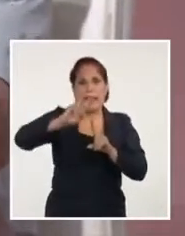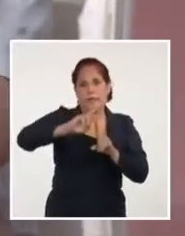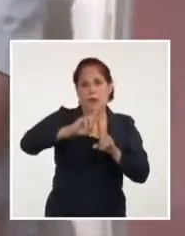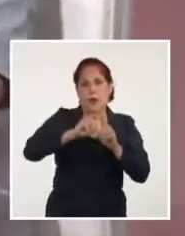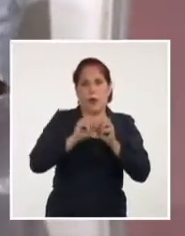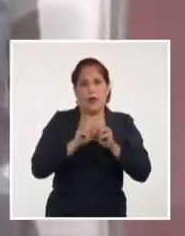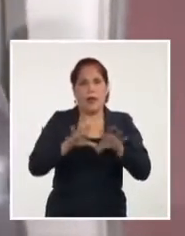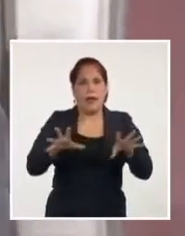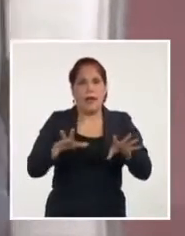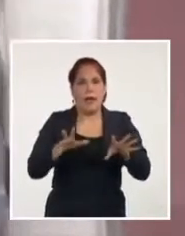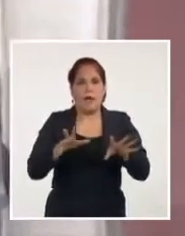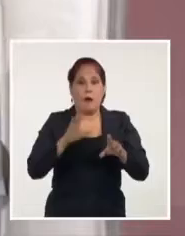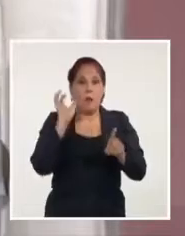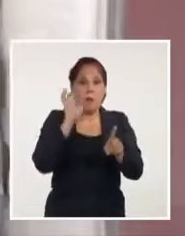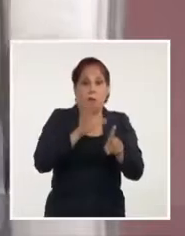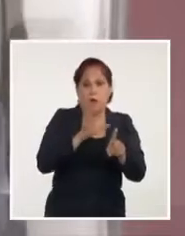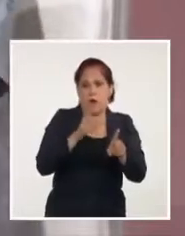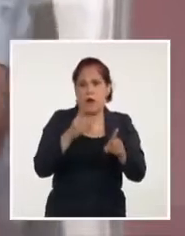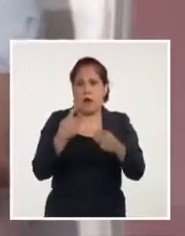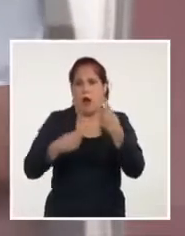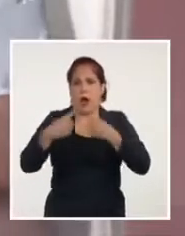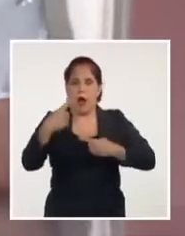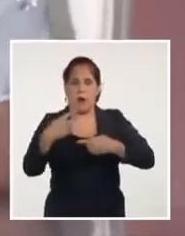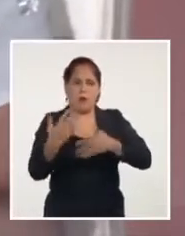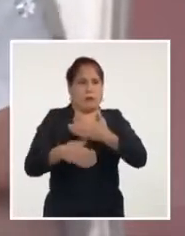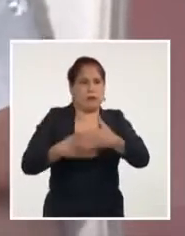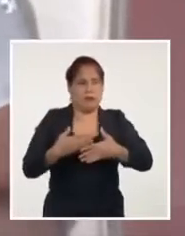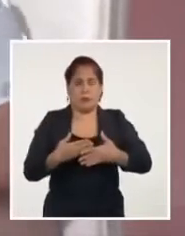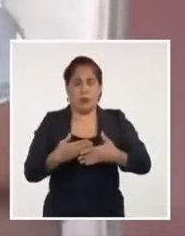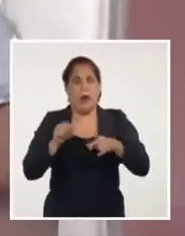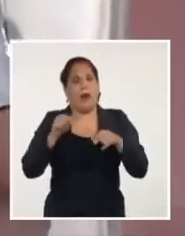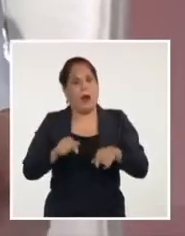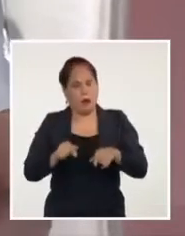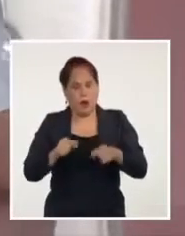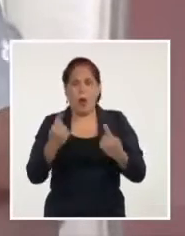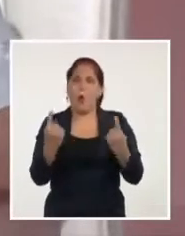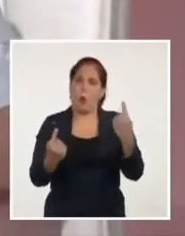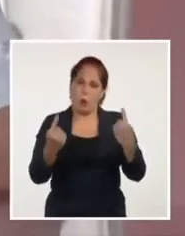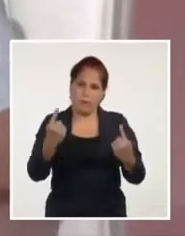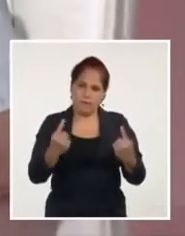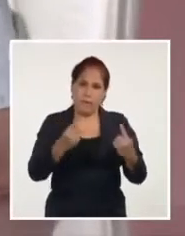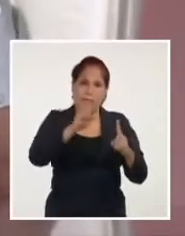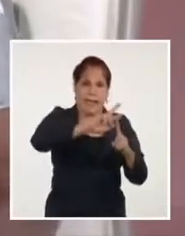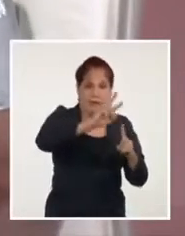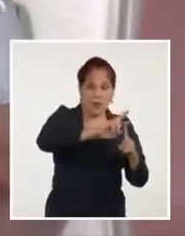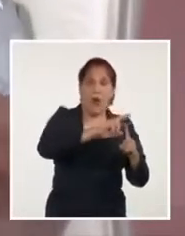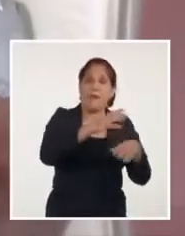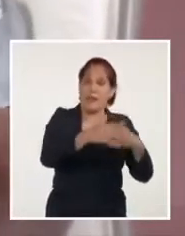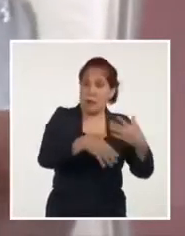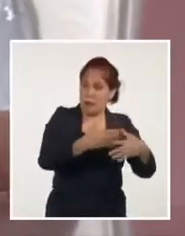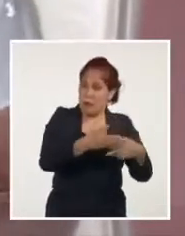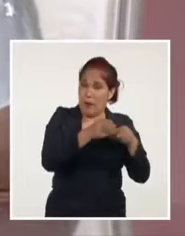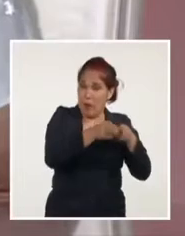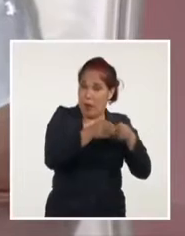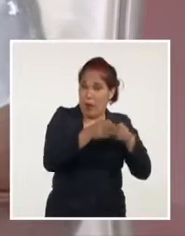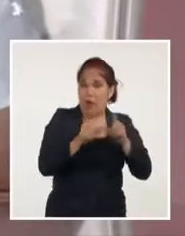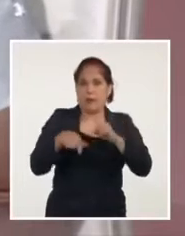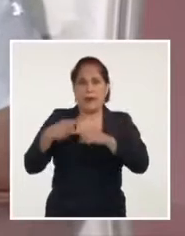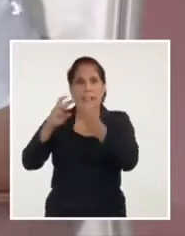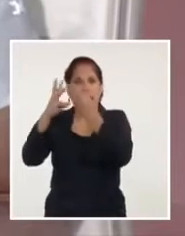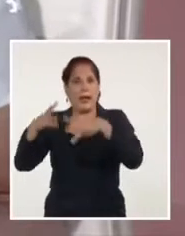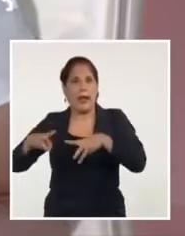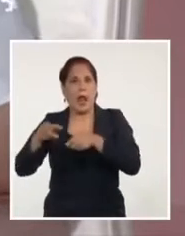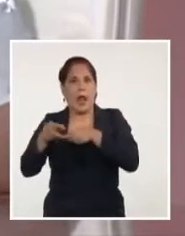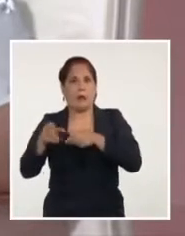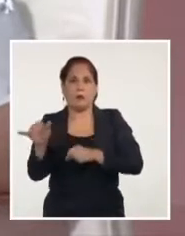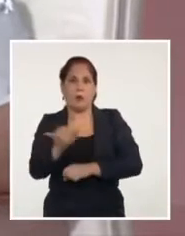violencia o la realidad de la vida era violenta. Y la conclusión a la que llegamos era que ambas cosas estaban dándose de la mano y por tanto había ese tipo de lenguaje. Y